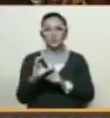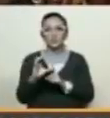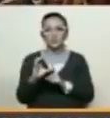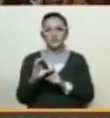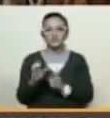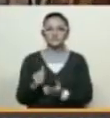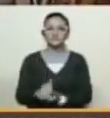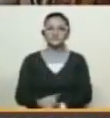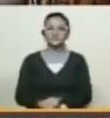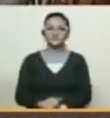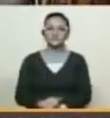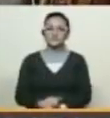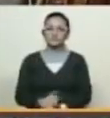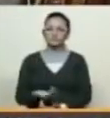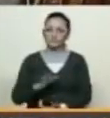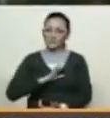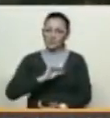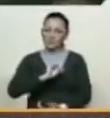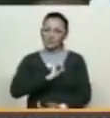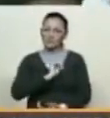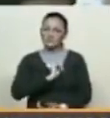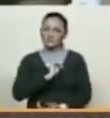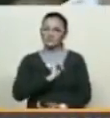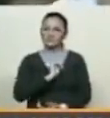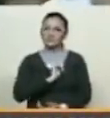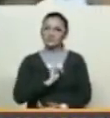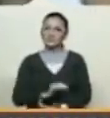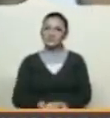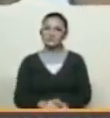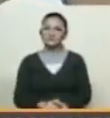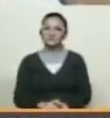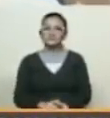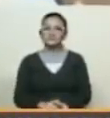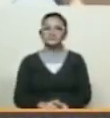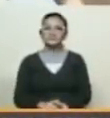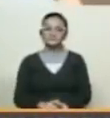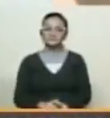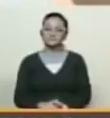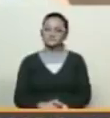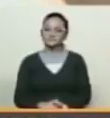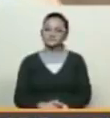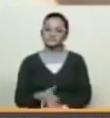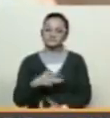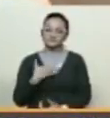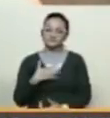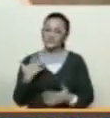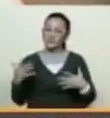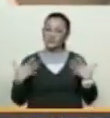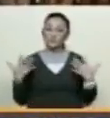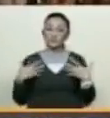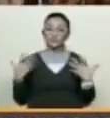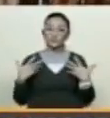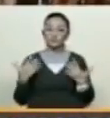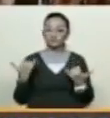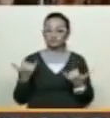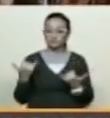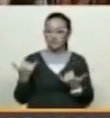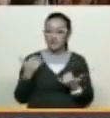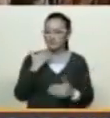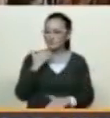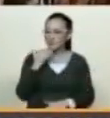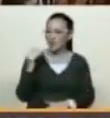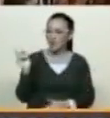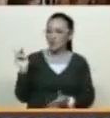esencia, en nuestra identidad. Yo estoy muy contenta de estar aquí Recientemente asistimos a la misa,